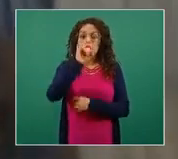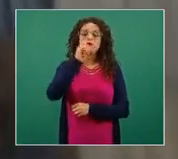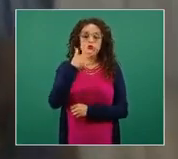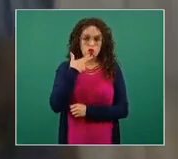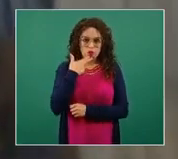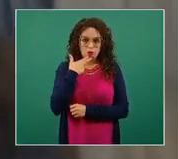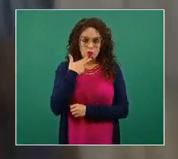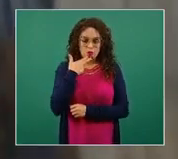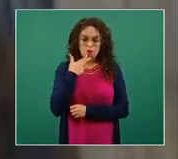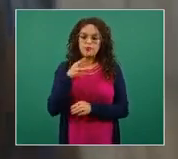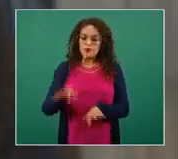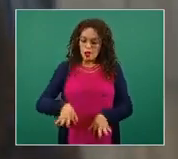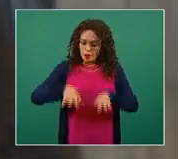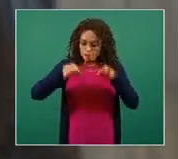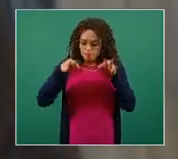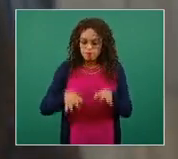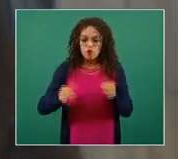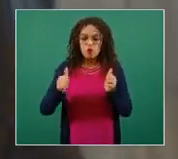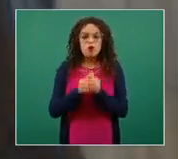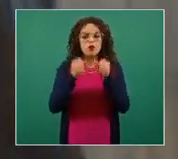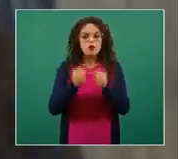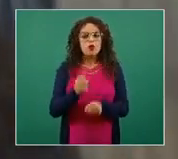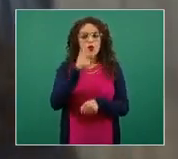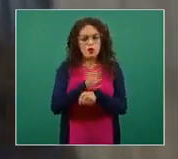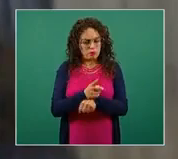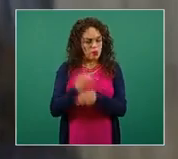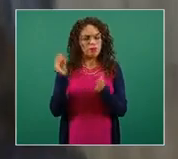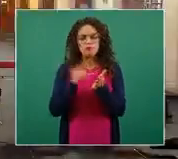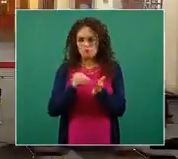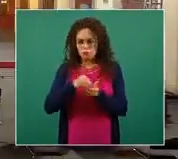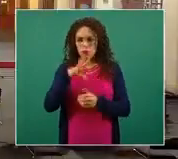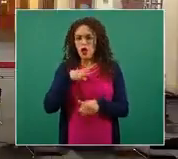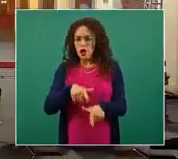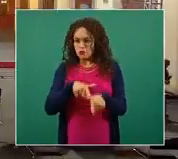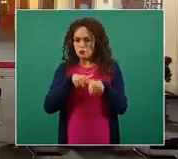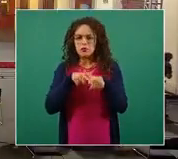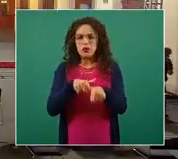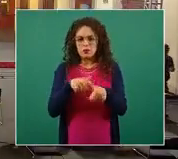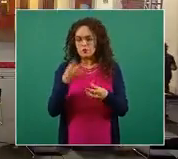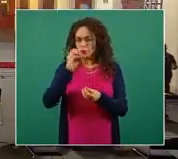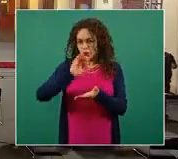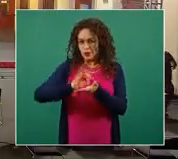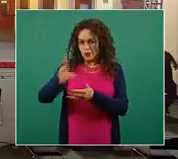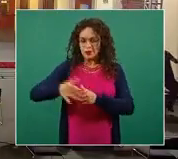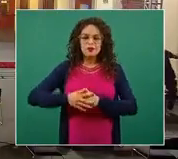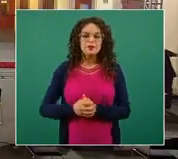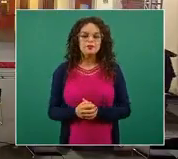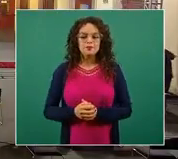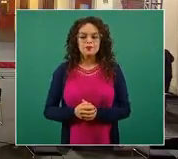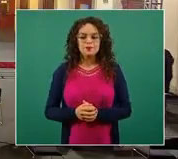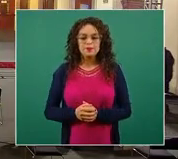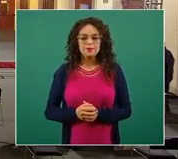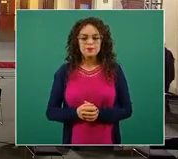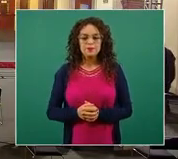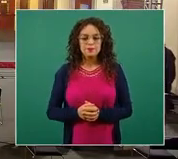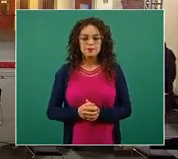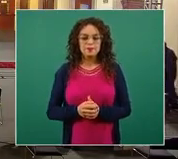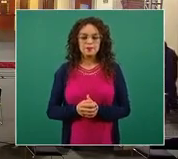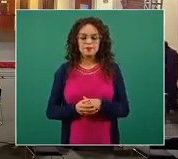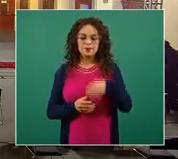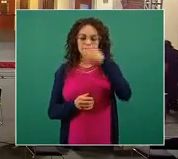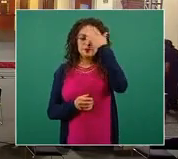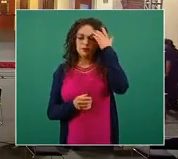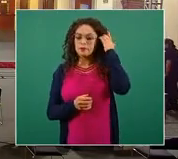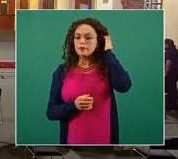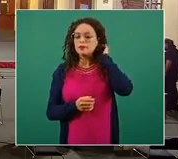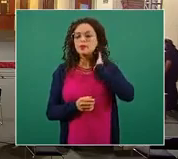y seguridad aún continúa. Muchas gracias. Excelente. Pues ahí está. Muchas